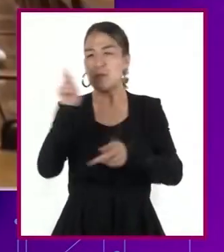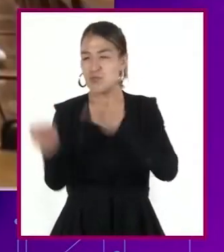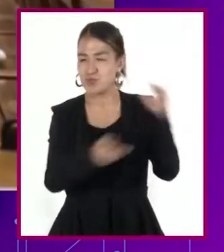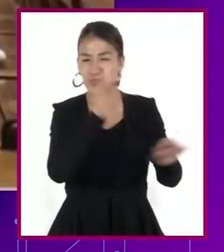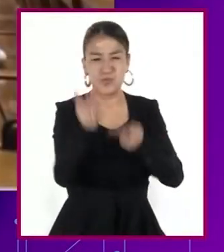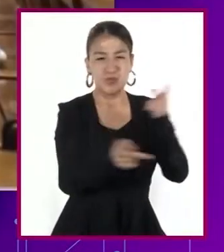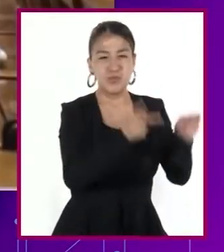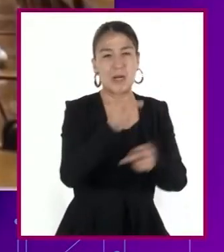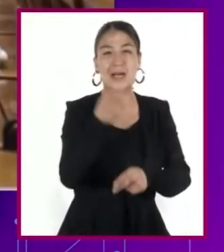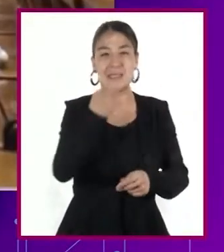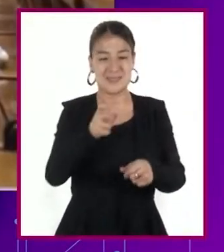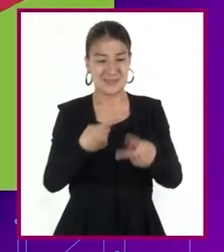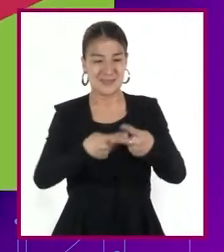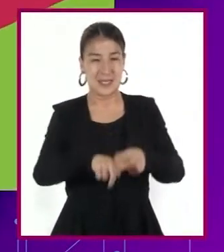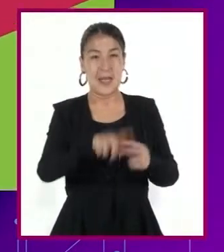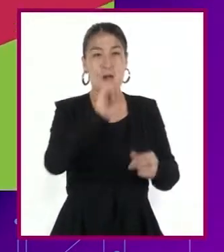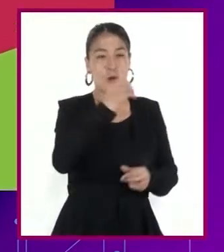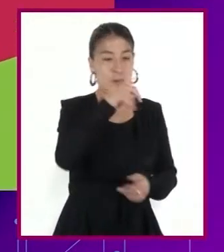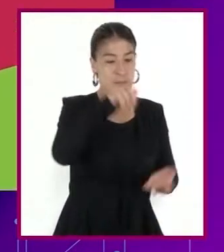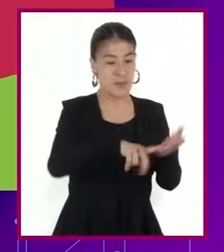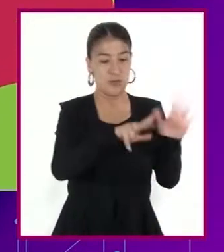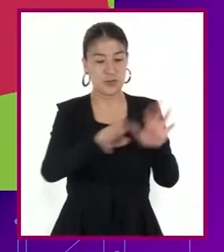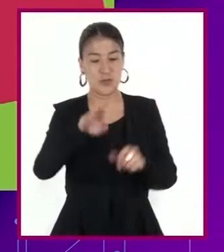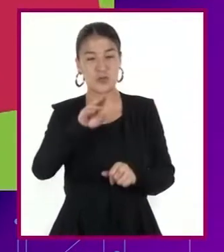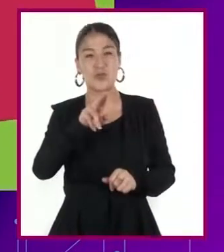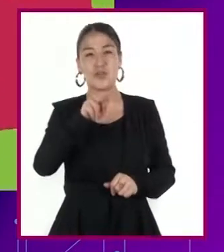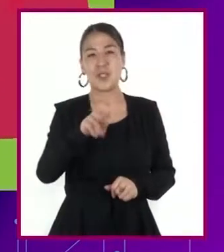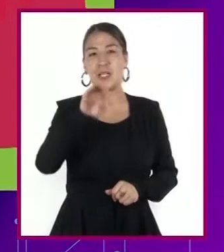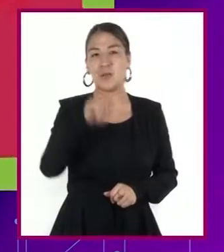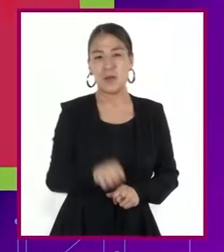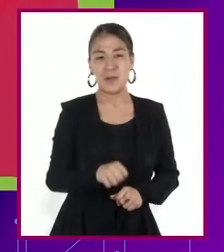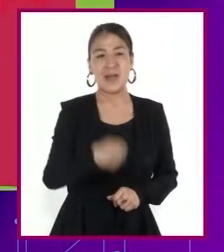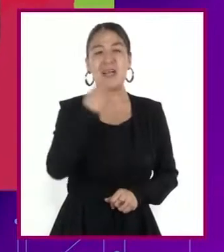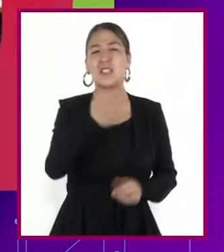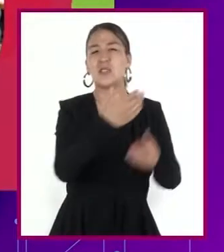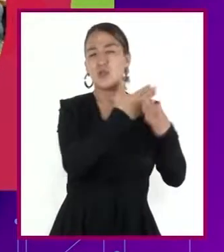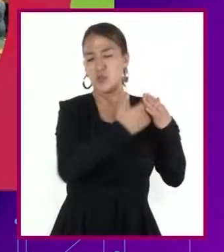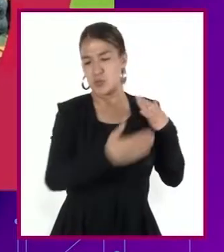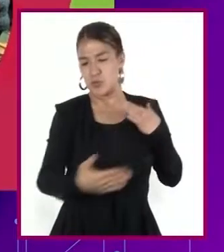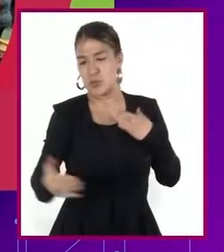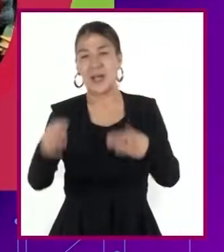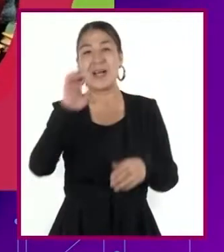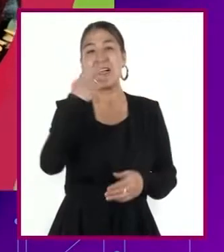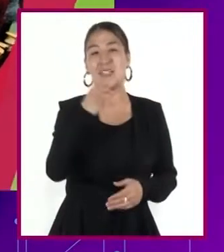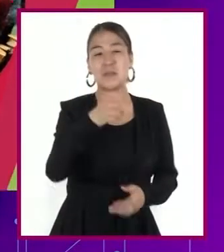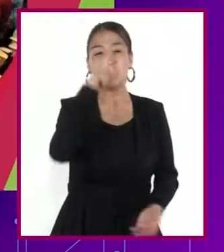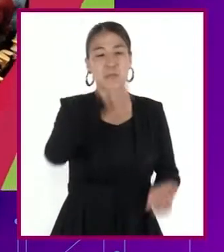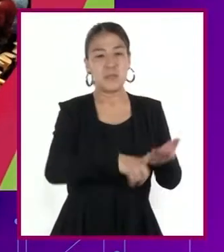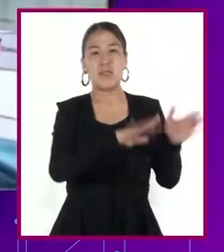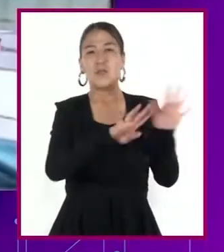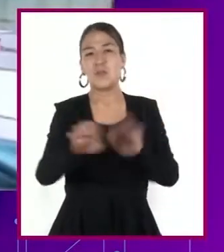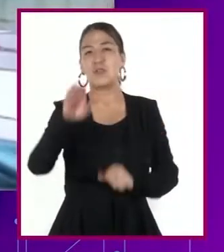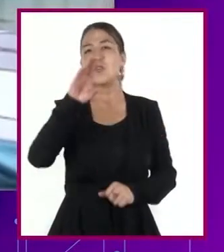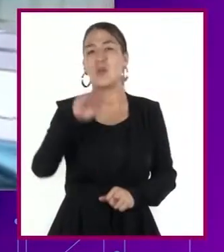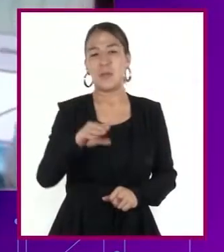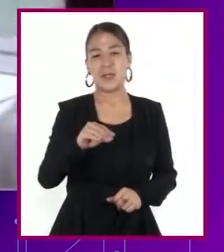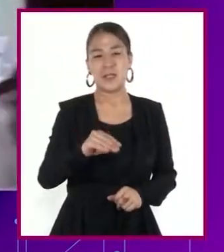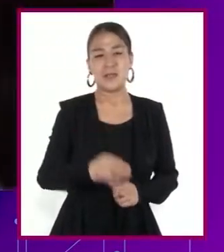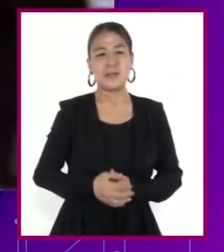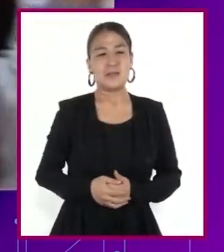iniciado en octubre de 1989 y que se prosiguió hasta fines de enero de 1990.